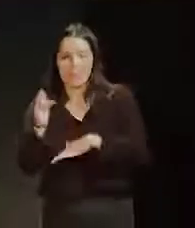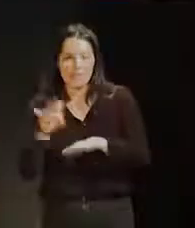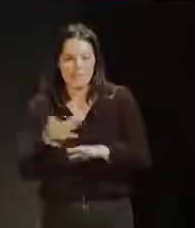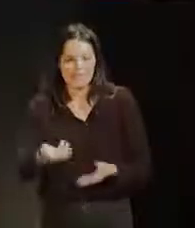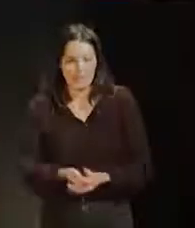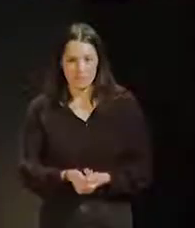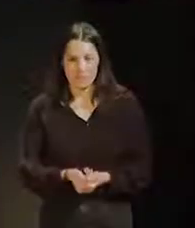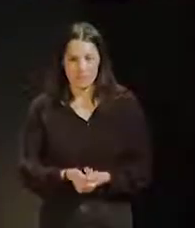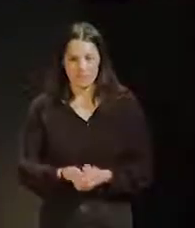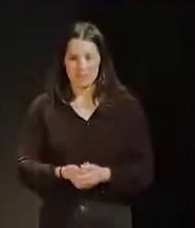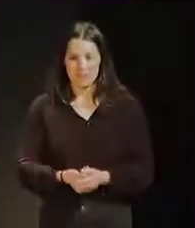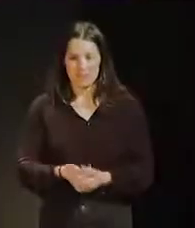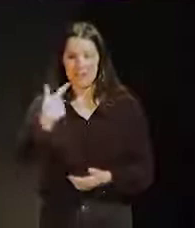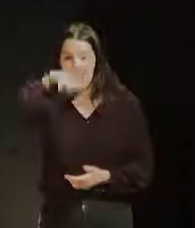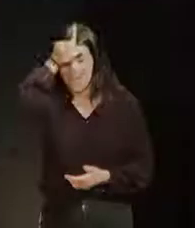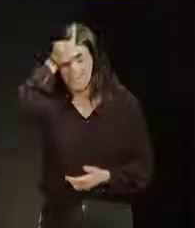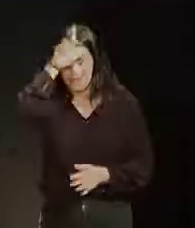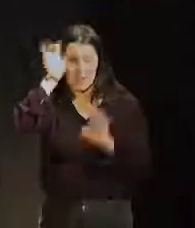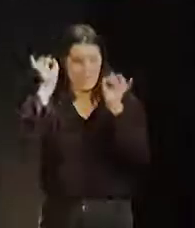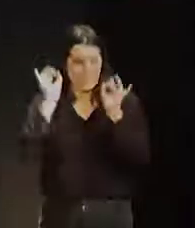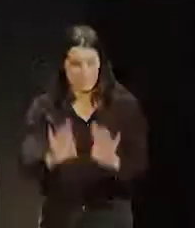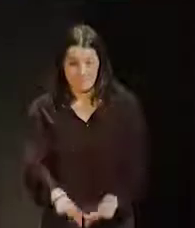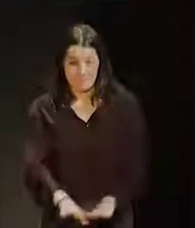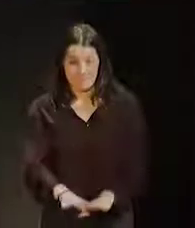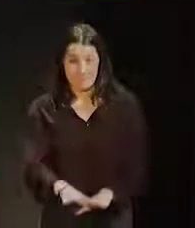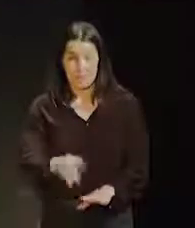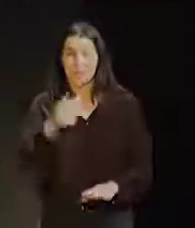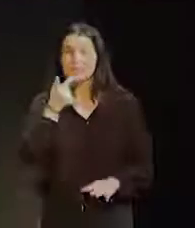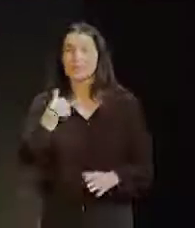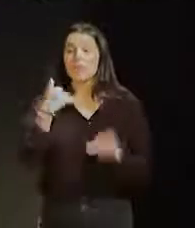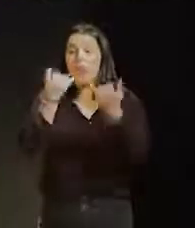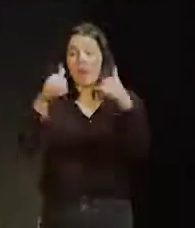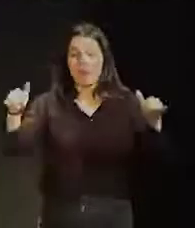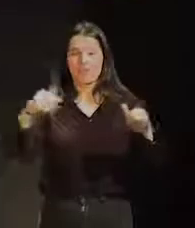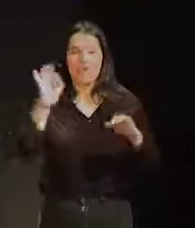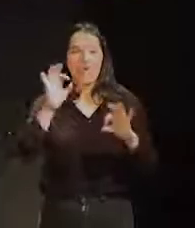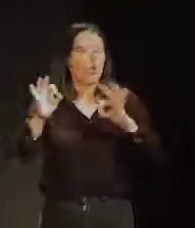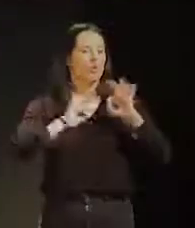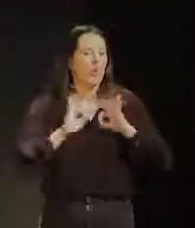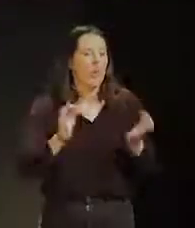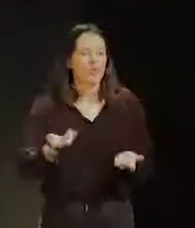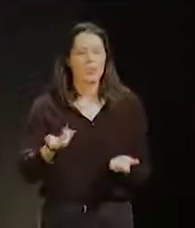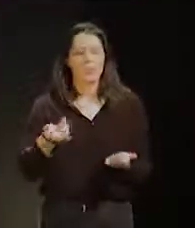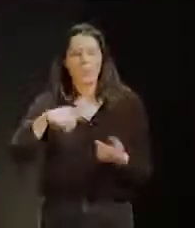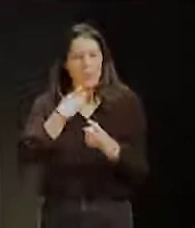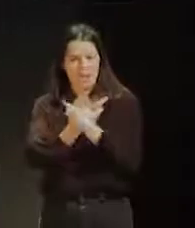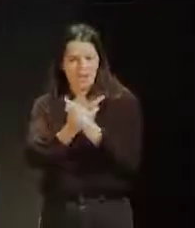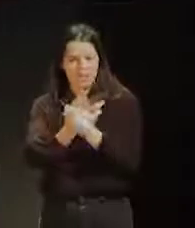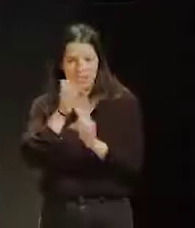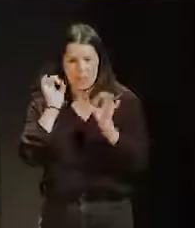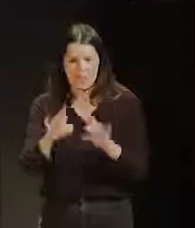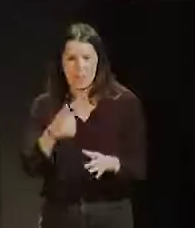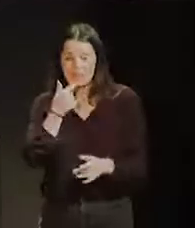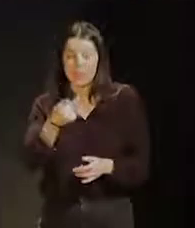mismo en Alemania. En Alemania llaman por teléfono y si no es accesible, Alemania no van, no pueden ir, no pueden